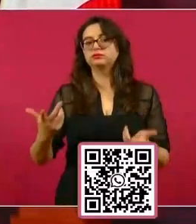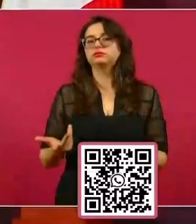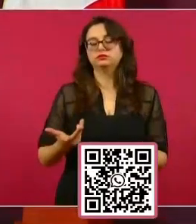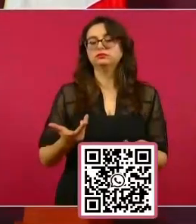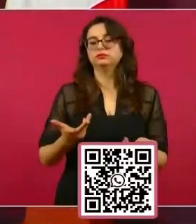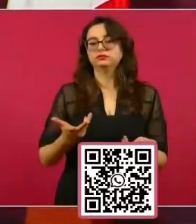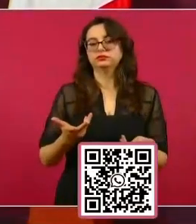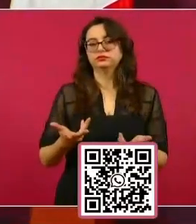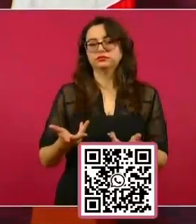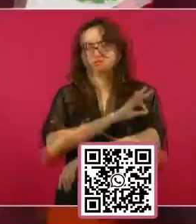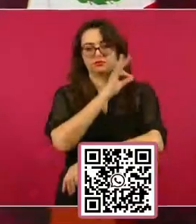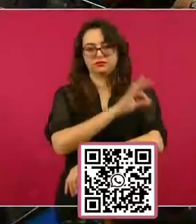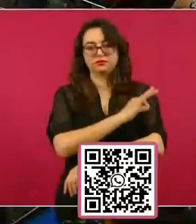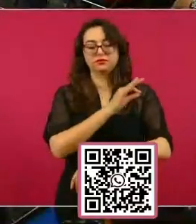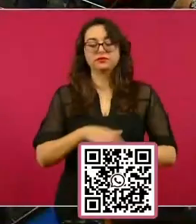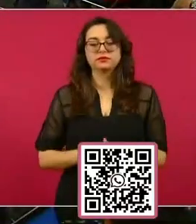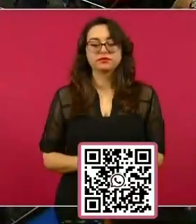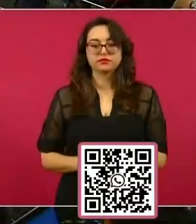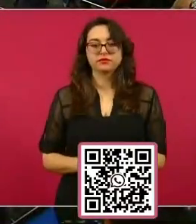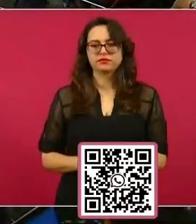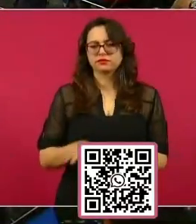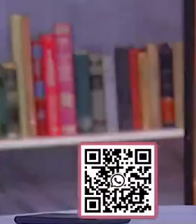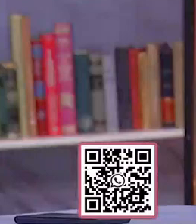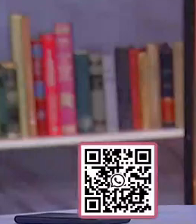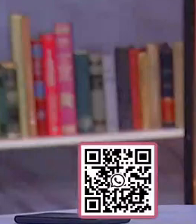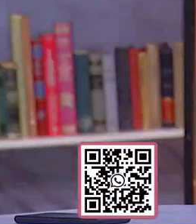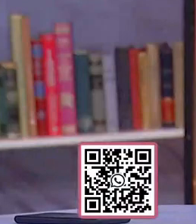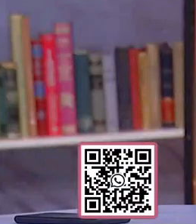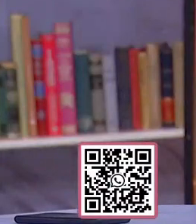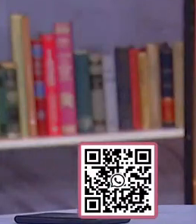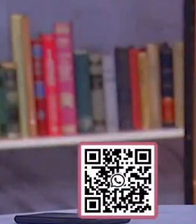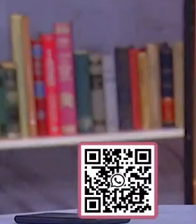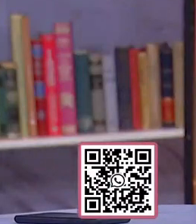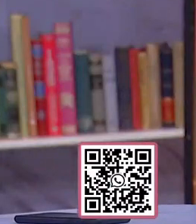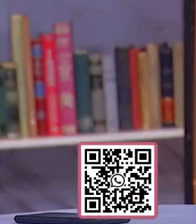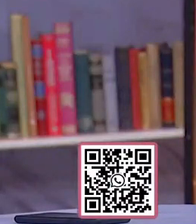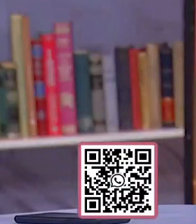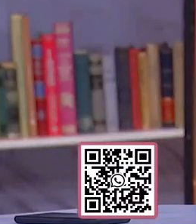su aplicación en general. Vamos a un resumen.